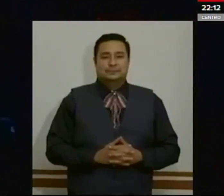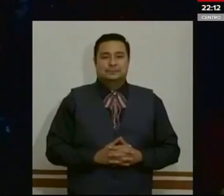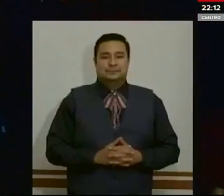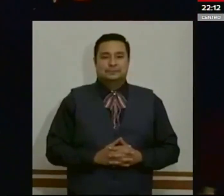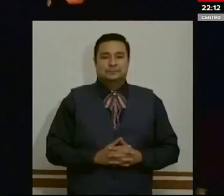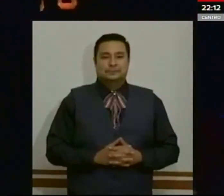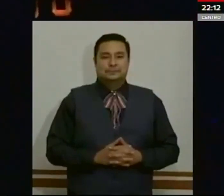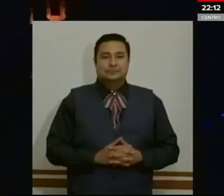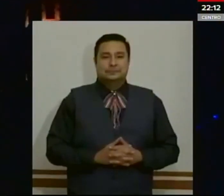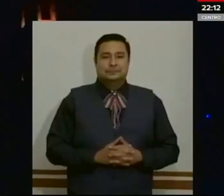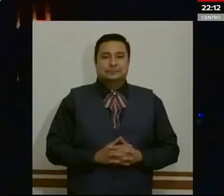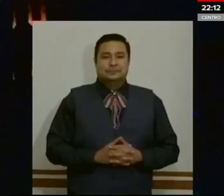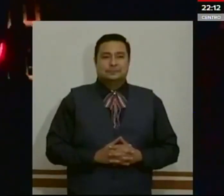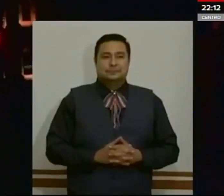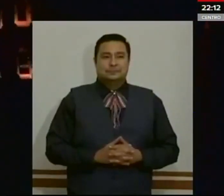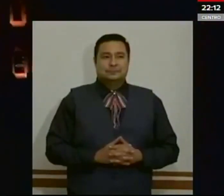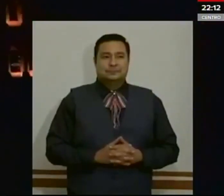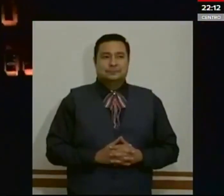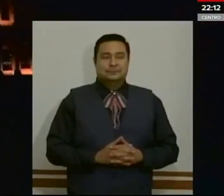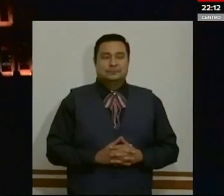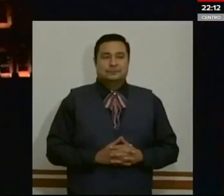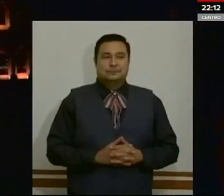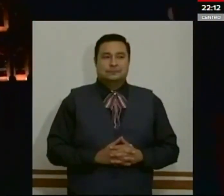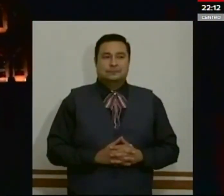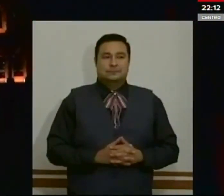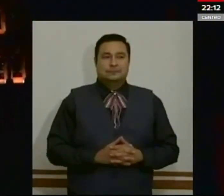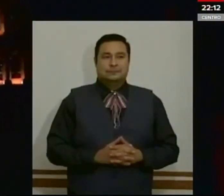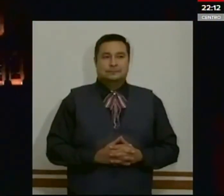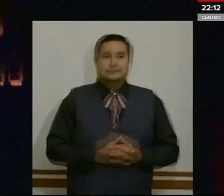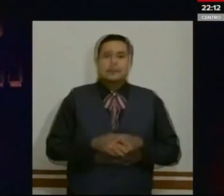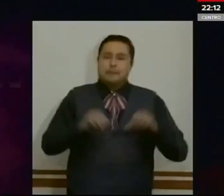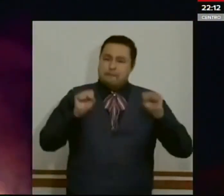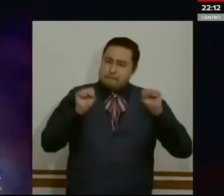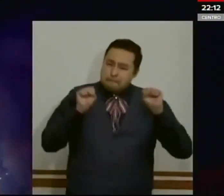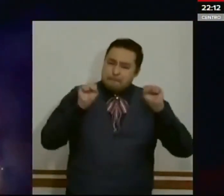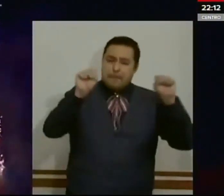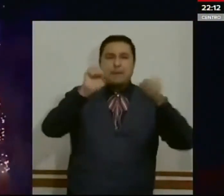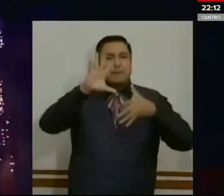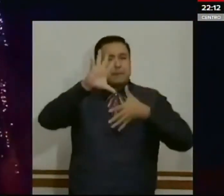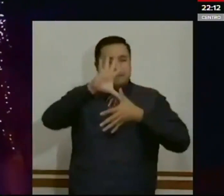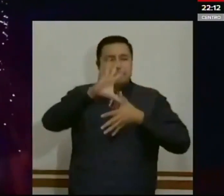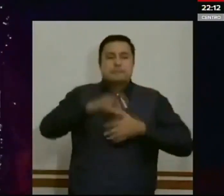Labor aplaudida por decenas y que causó sensación en redes sociales.